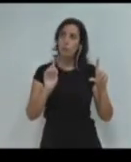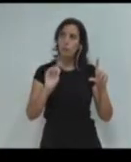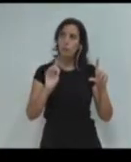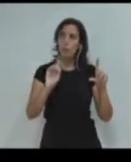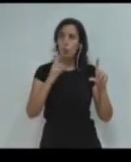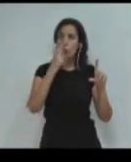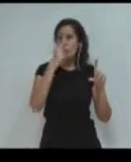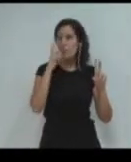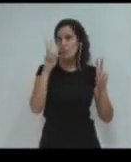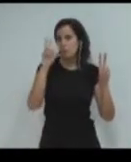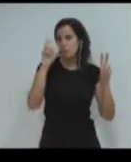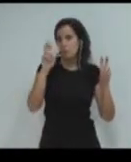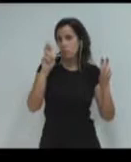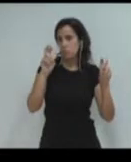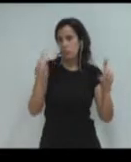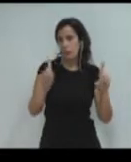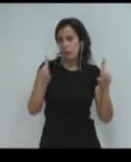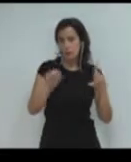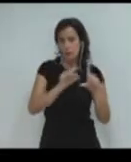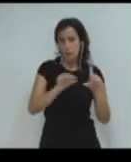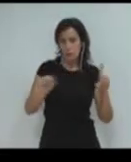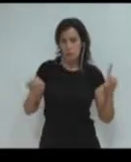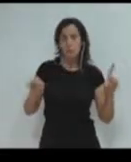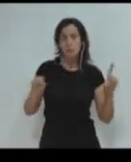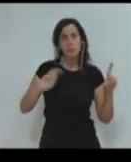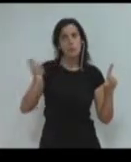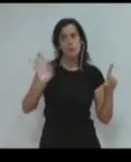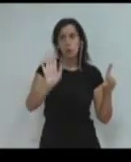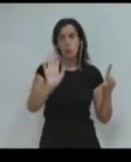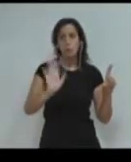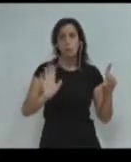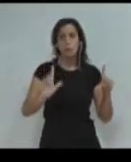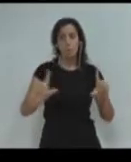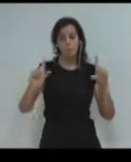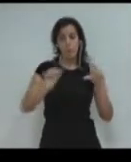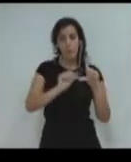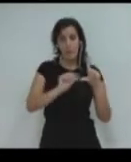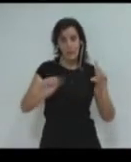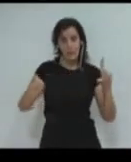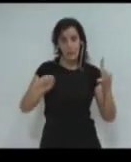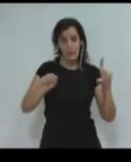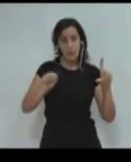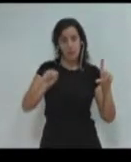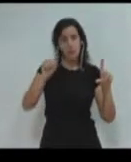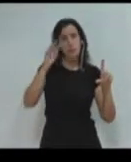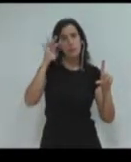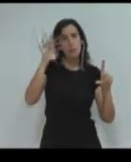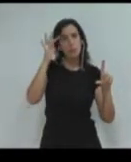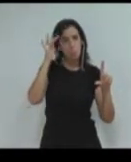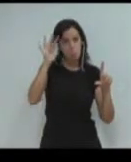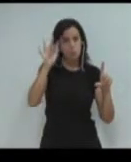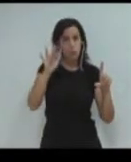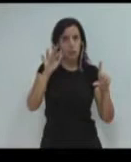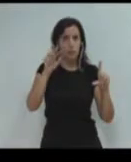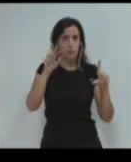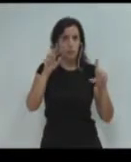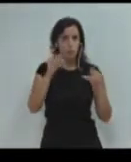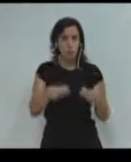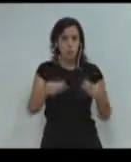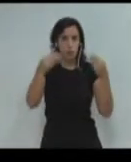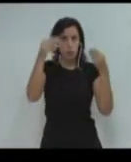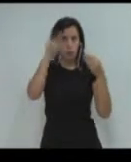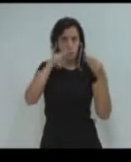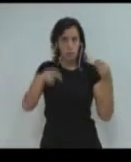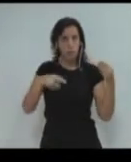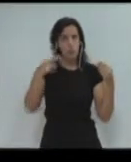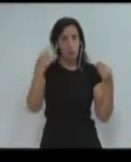no, perdón. Yo estaba hablando de otra cosa. Los pies de página se supone que sí los tiene que leer un lector de pantalla.